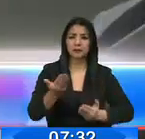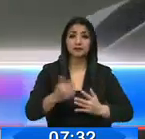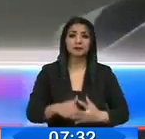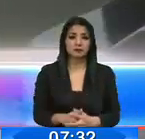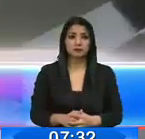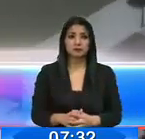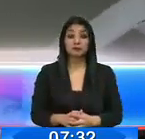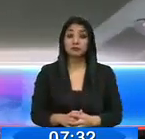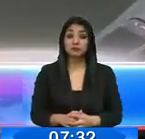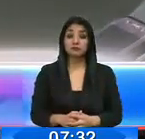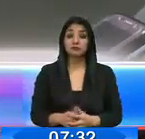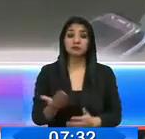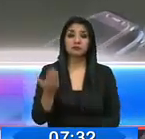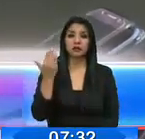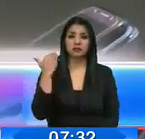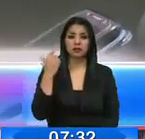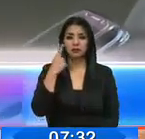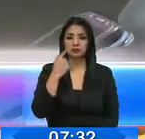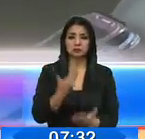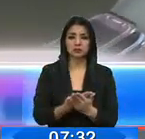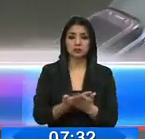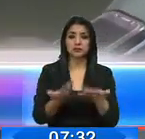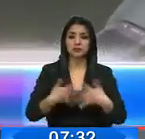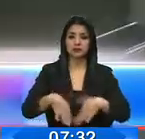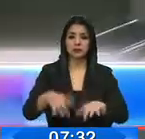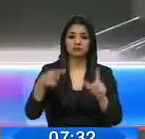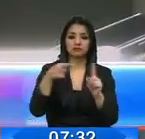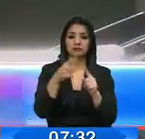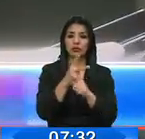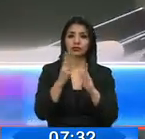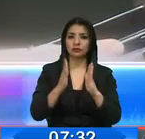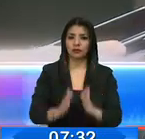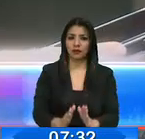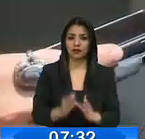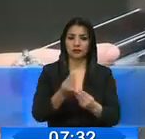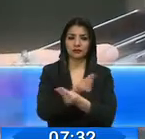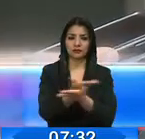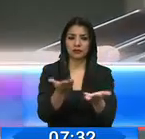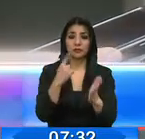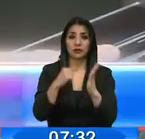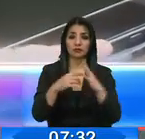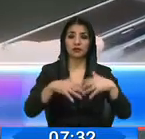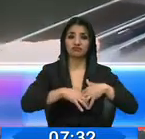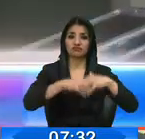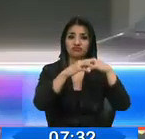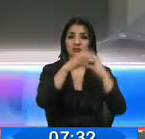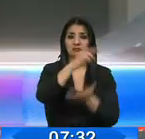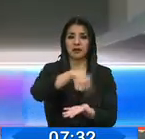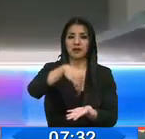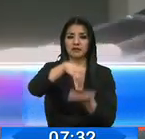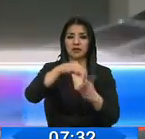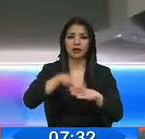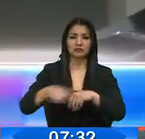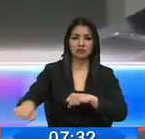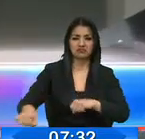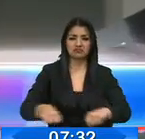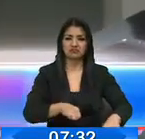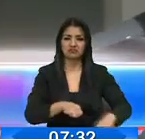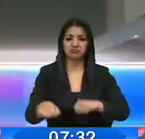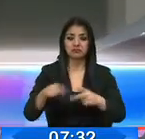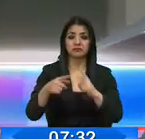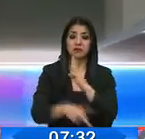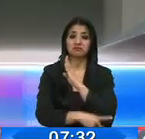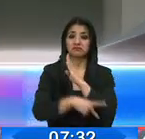tendrían sus frutos, aseguró el consejero Luis Hernández. Como por ejemplo la reconstrucción de Manabí después del terremoto, la refinería